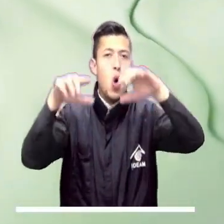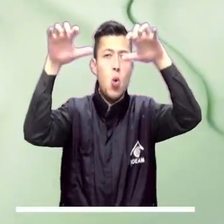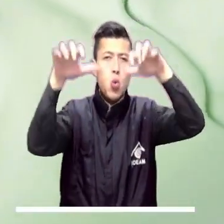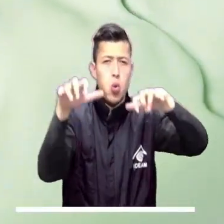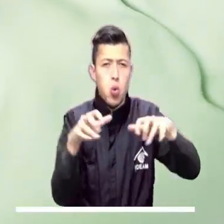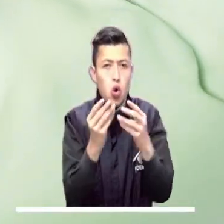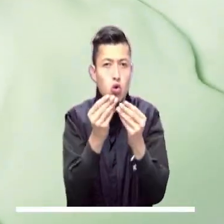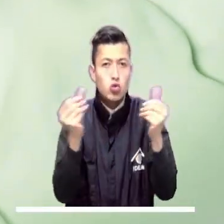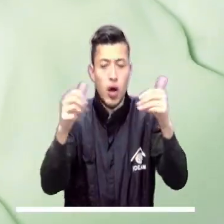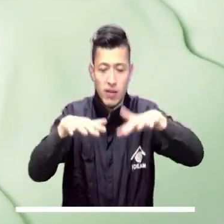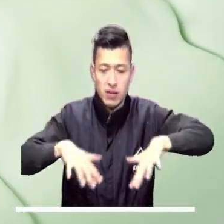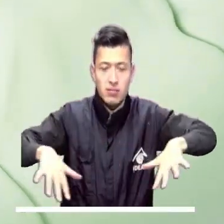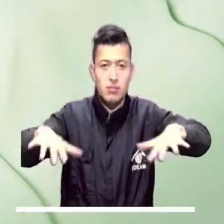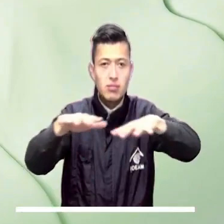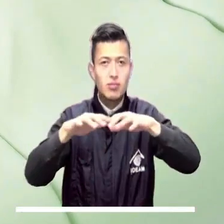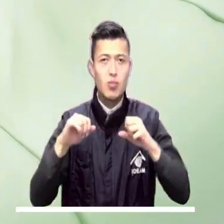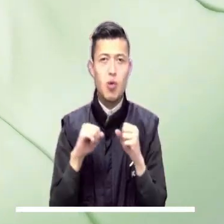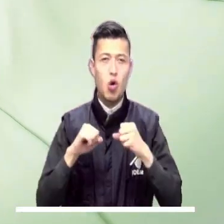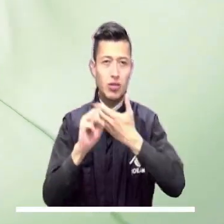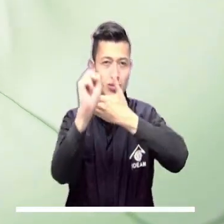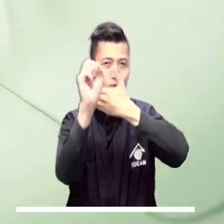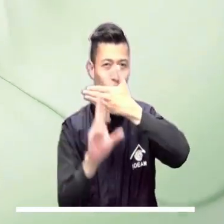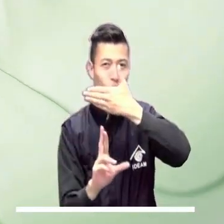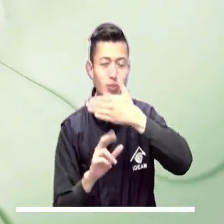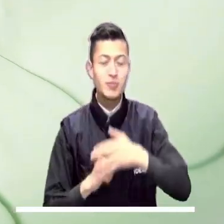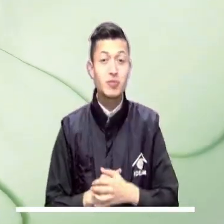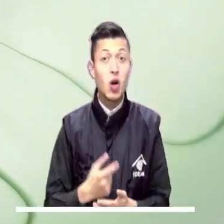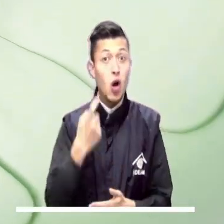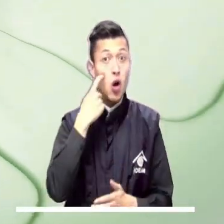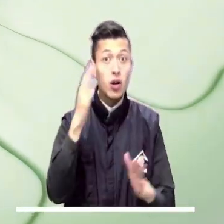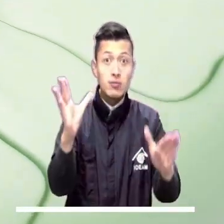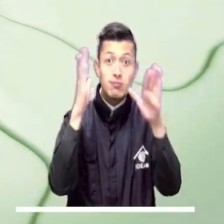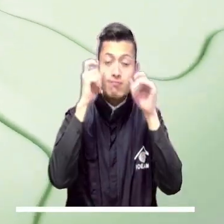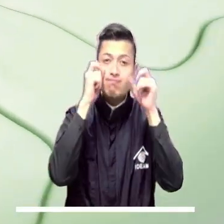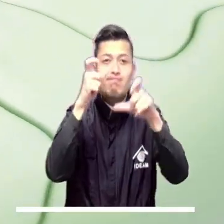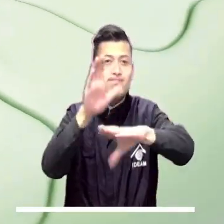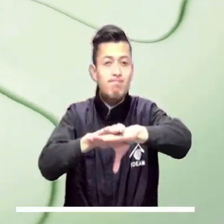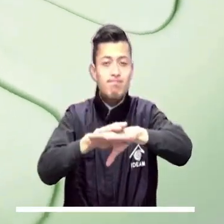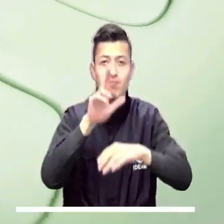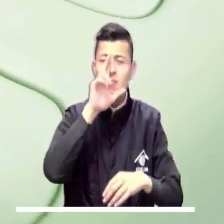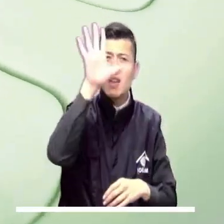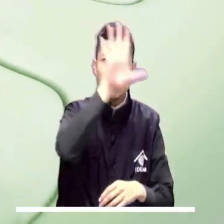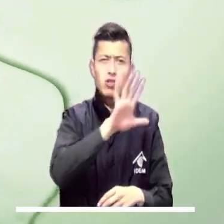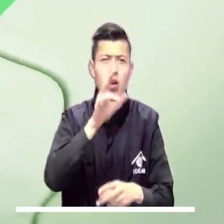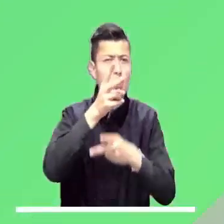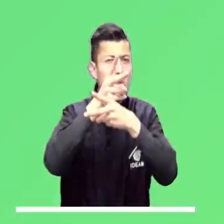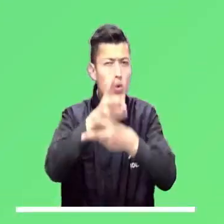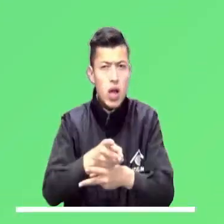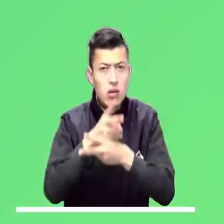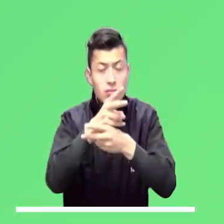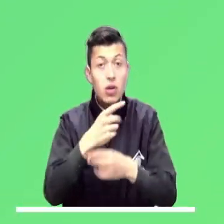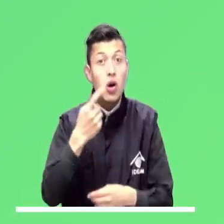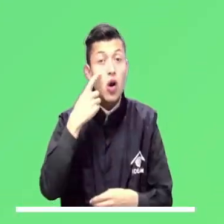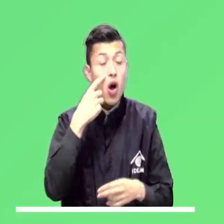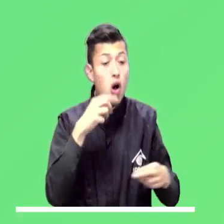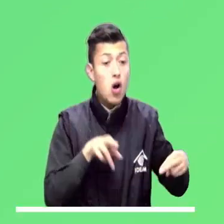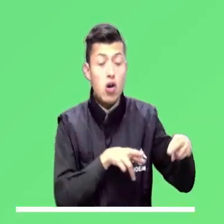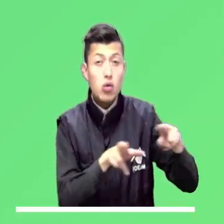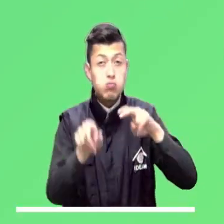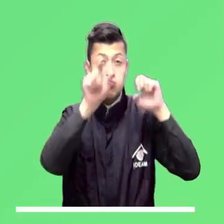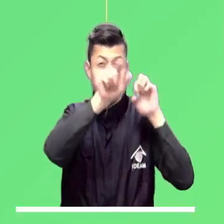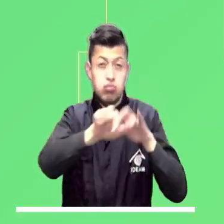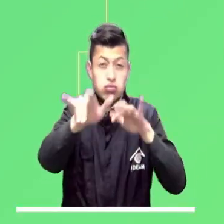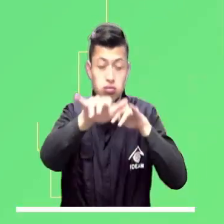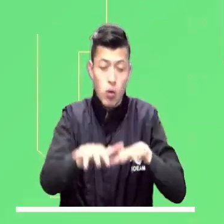parte de la ciudad. Sin embargo, se pueden presentar lloviznas ocasionales sobre el sur de Bogotá. Mucha atención a las principales alertas para hoy a